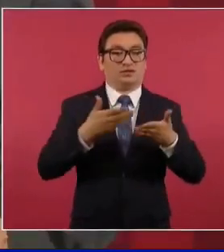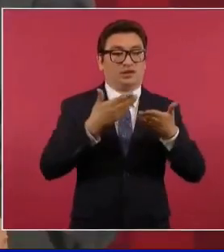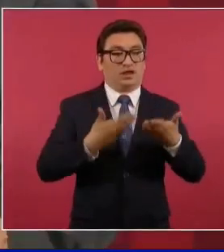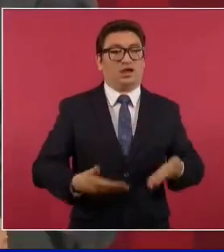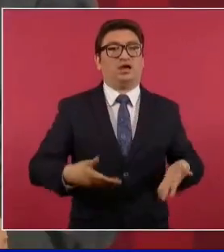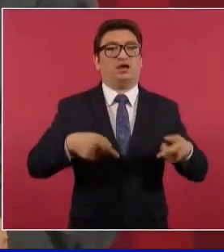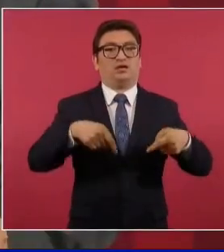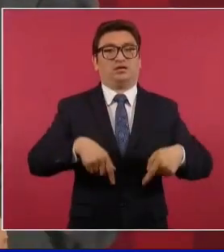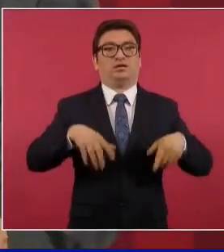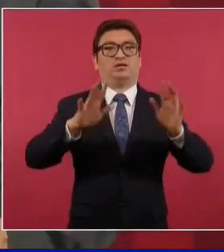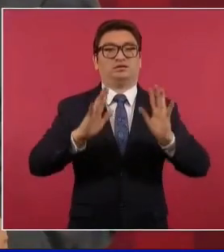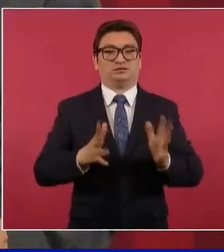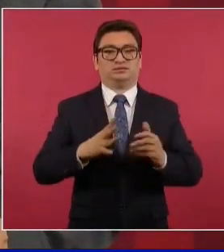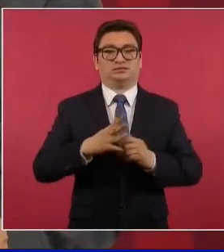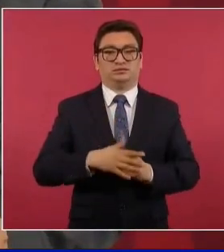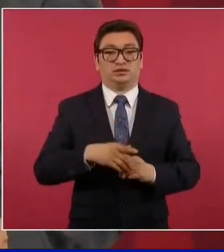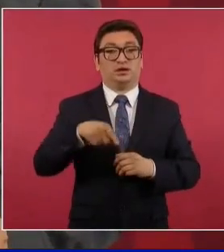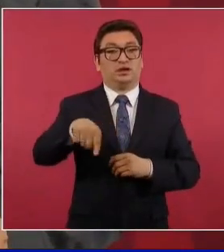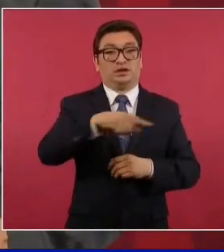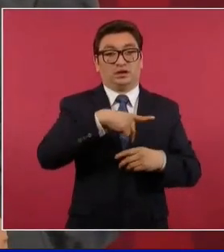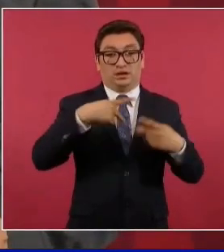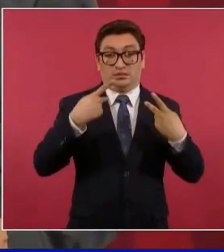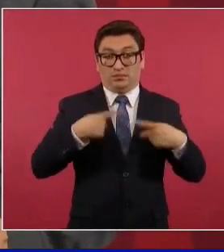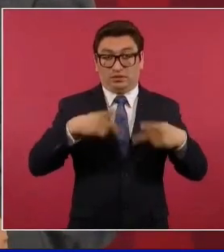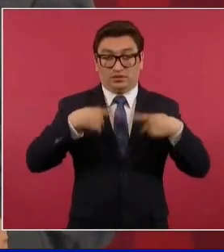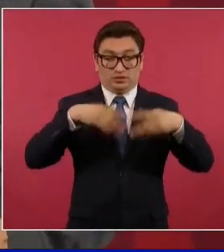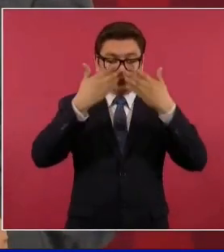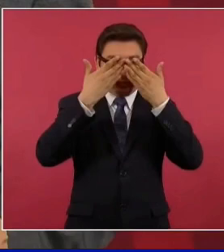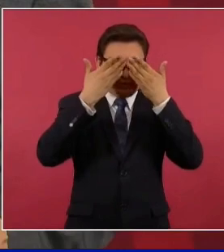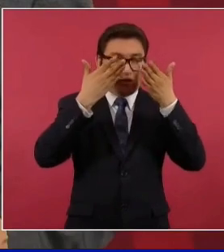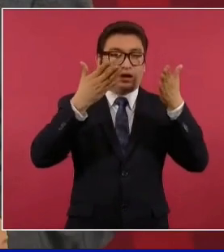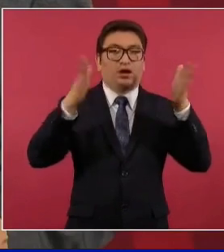considerablemente el analfabetismo político.